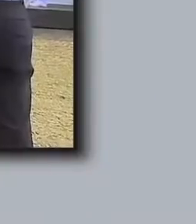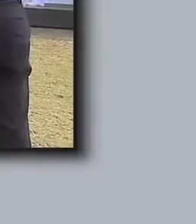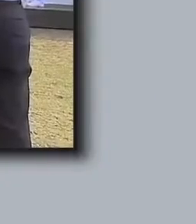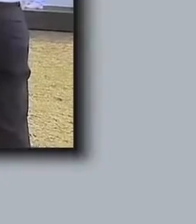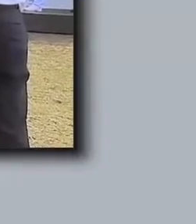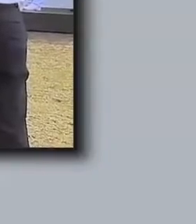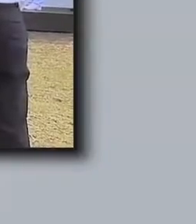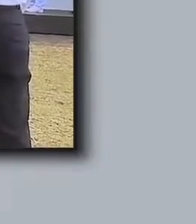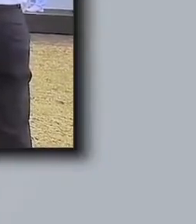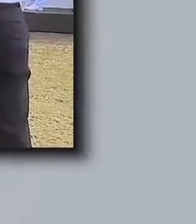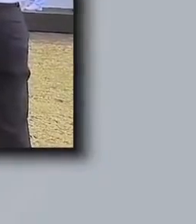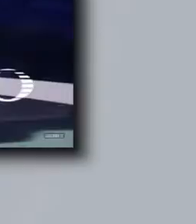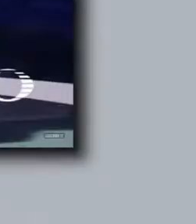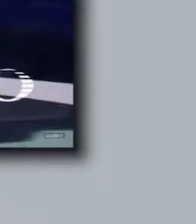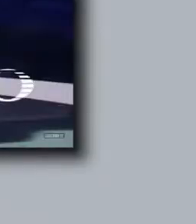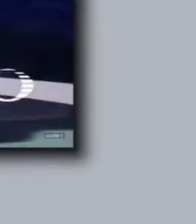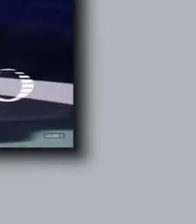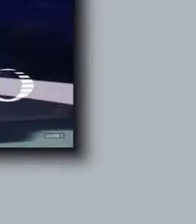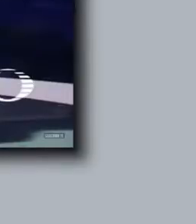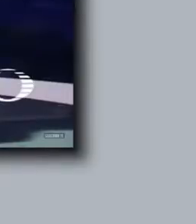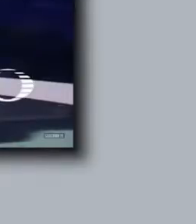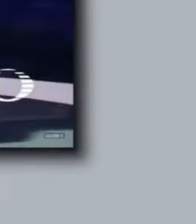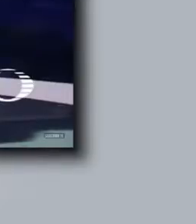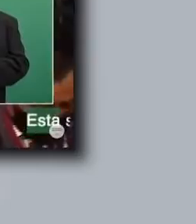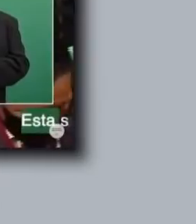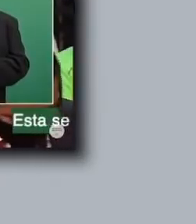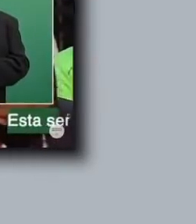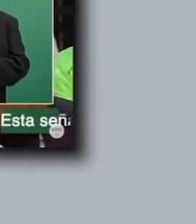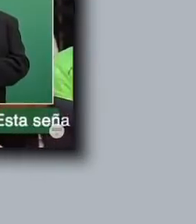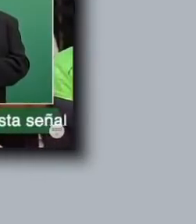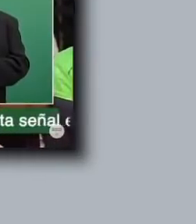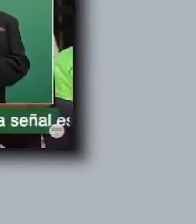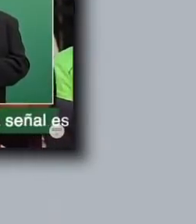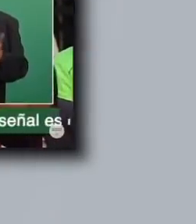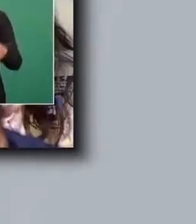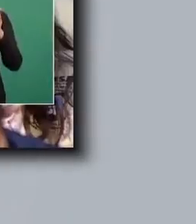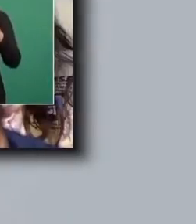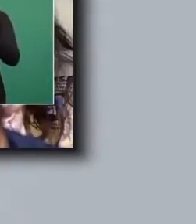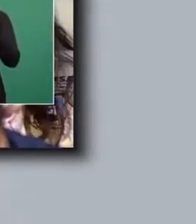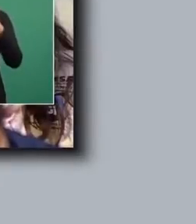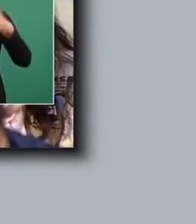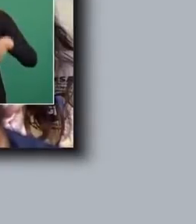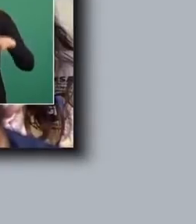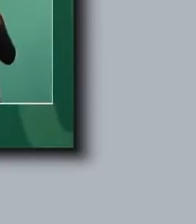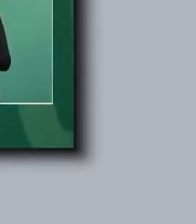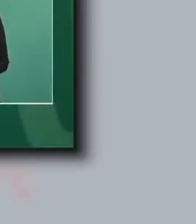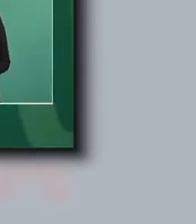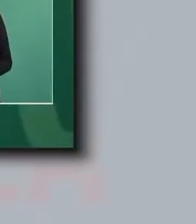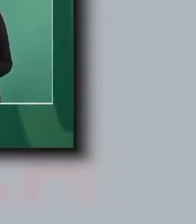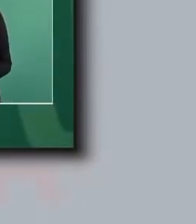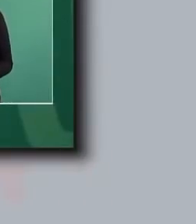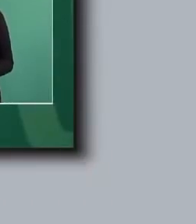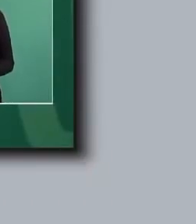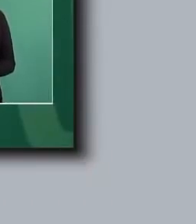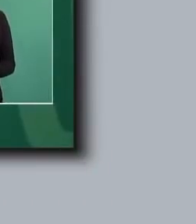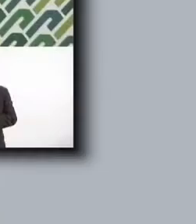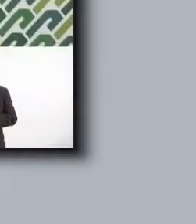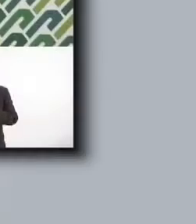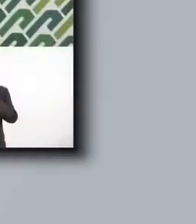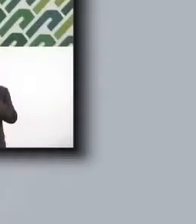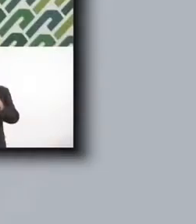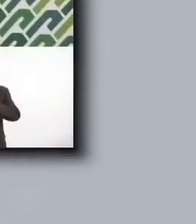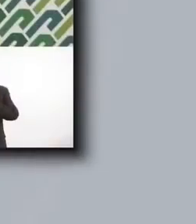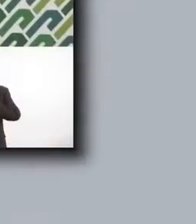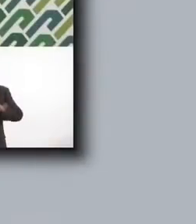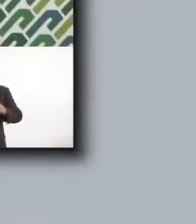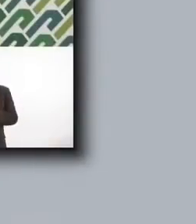Un programa de análisis de las noticias más importantes de cada semana, así como el diálogo circular entre los medios y el presidente López Obrador y